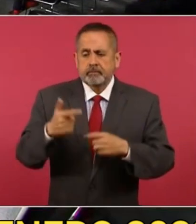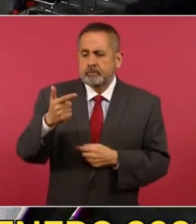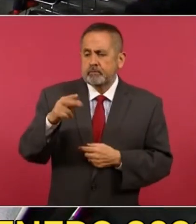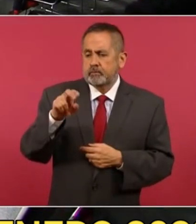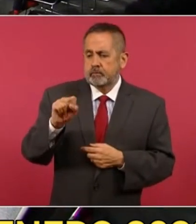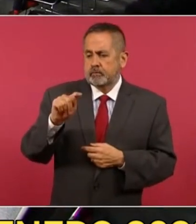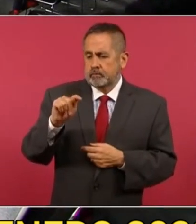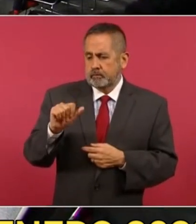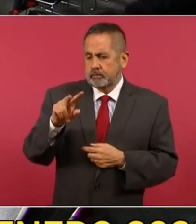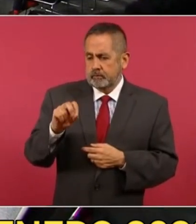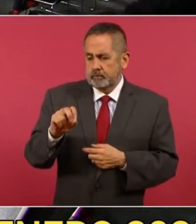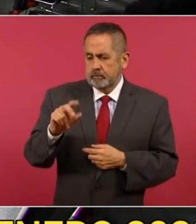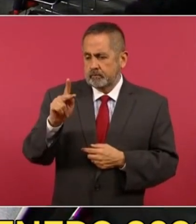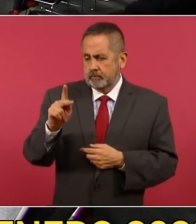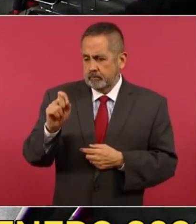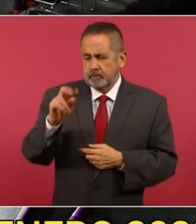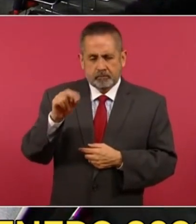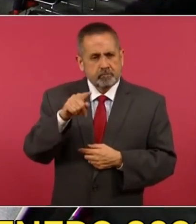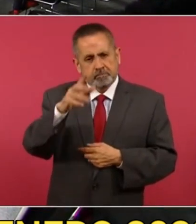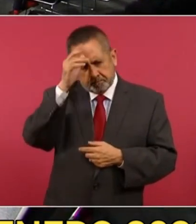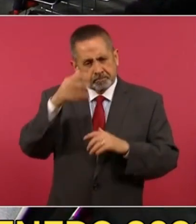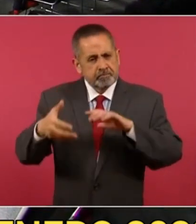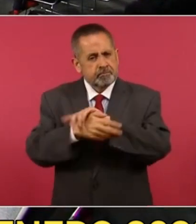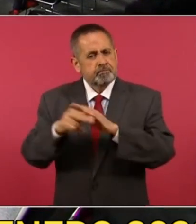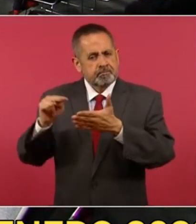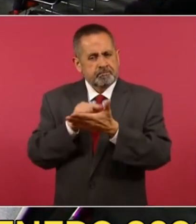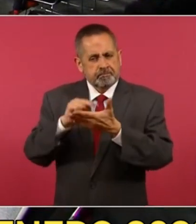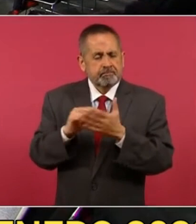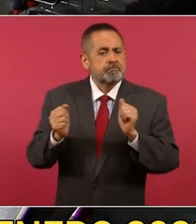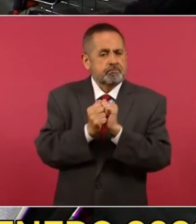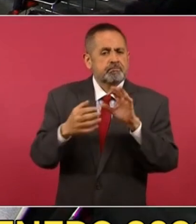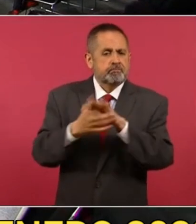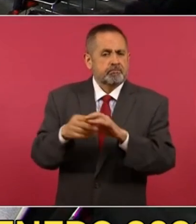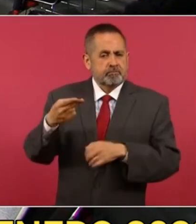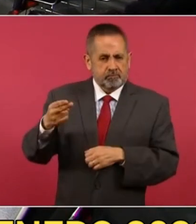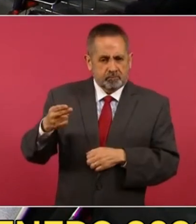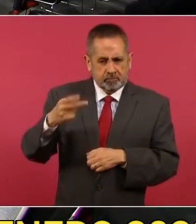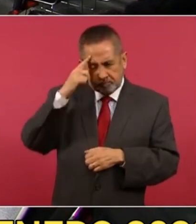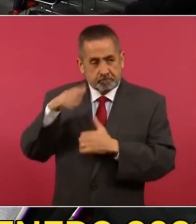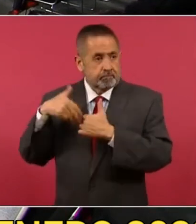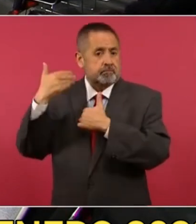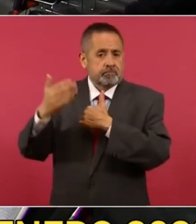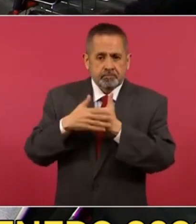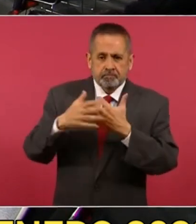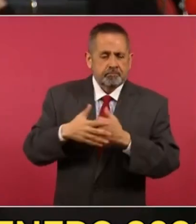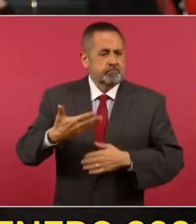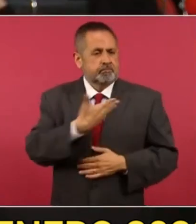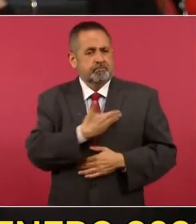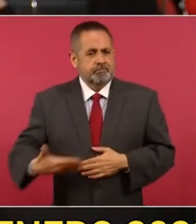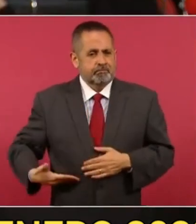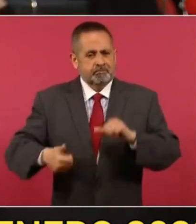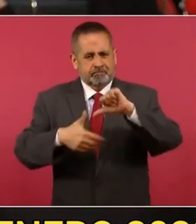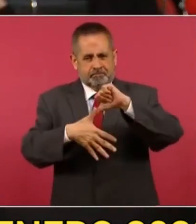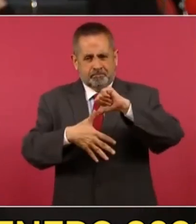Petro, usted hizo en noviembre un acuerdo con él de convocar a una conferencia de mandatarios